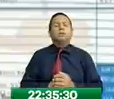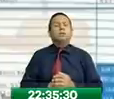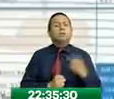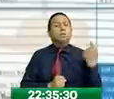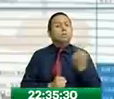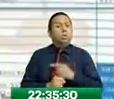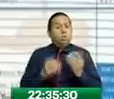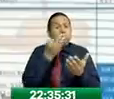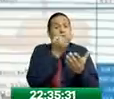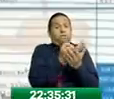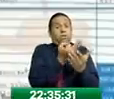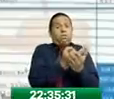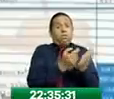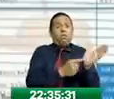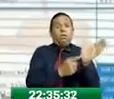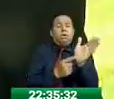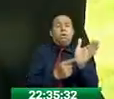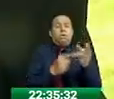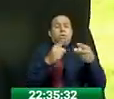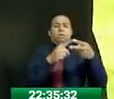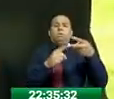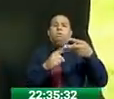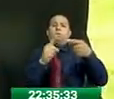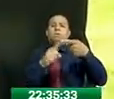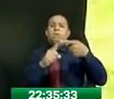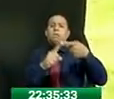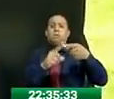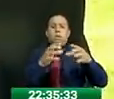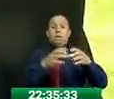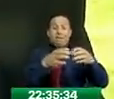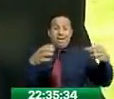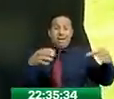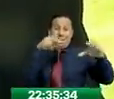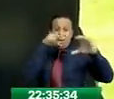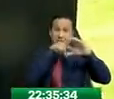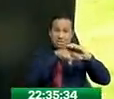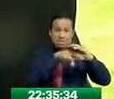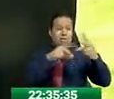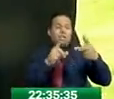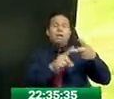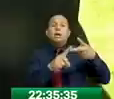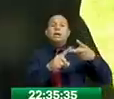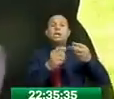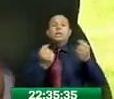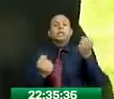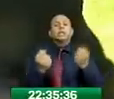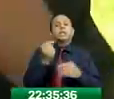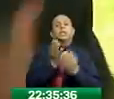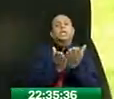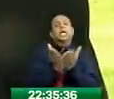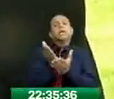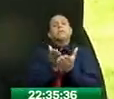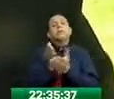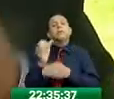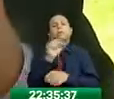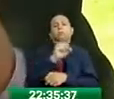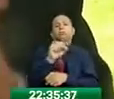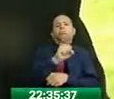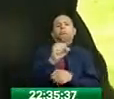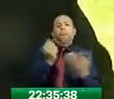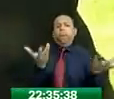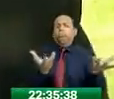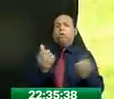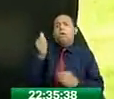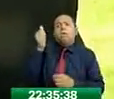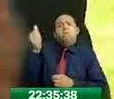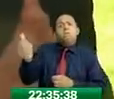ponemos solamente 2 rubros, cofre mortuorio y servicio autocarroza. Pero eso nos dijeron en el IES que así pongamos